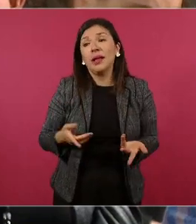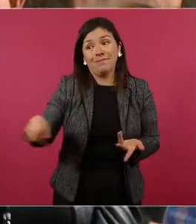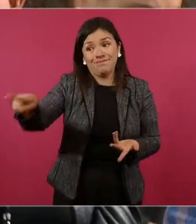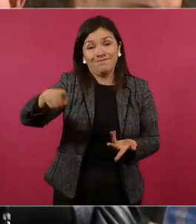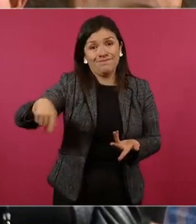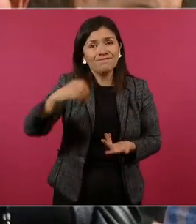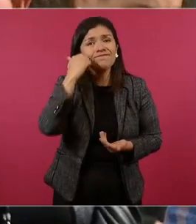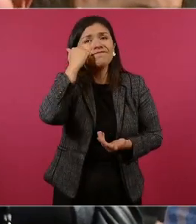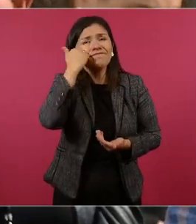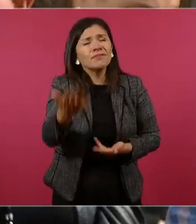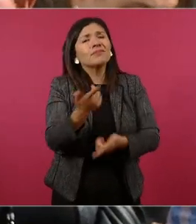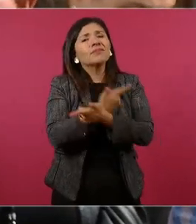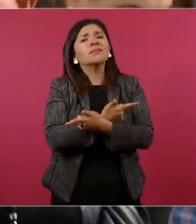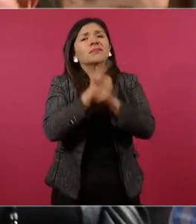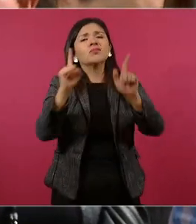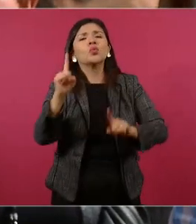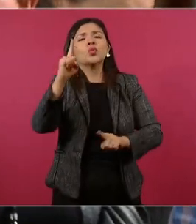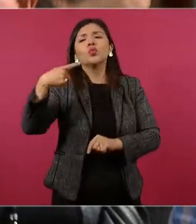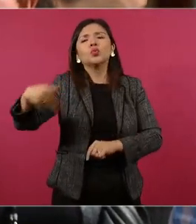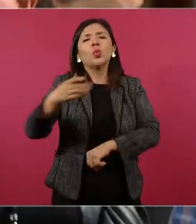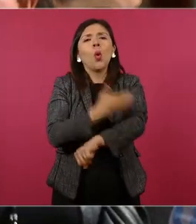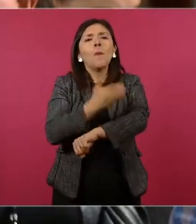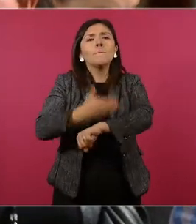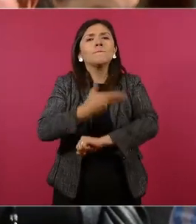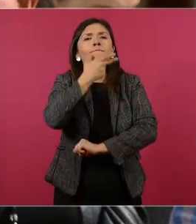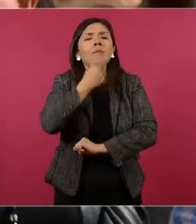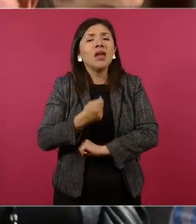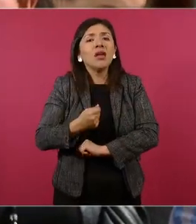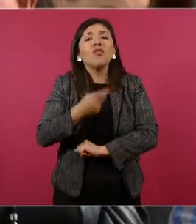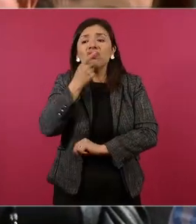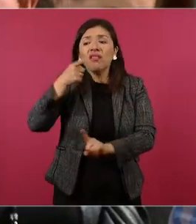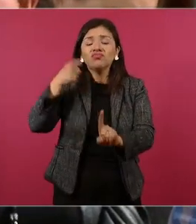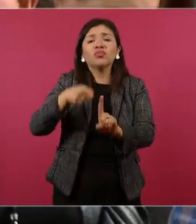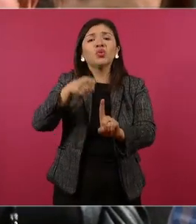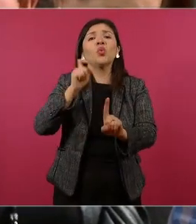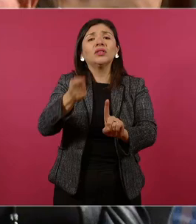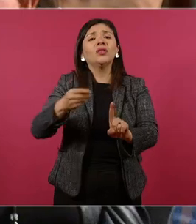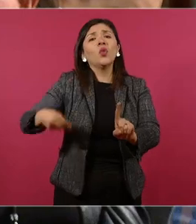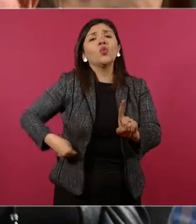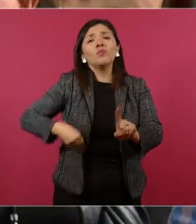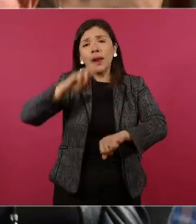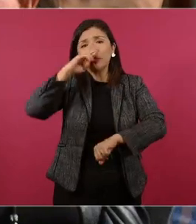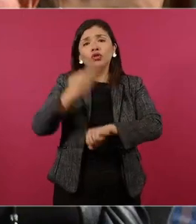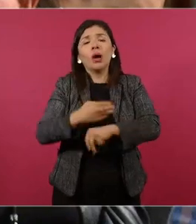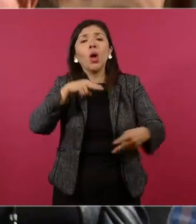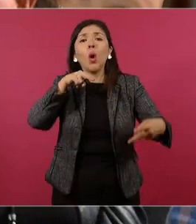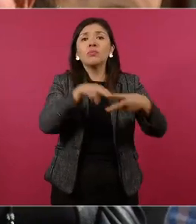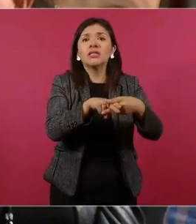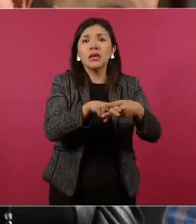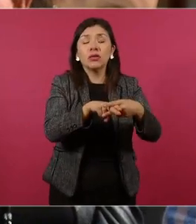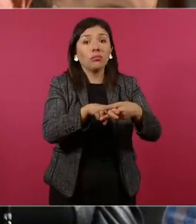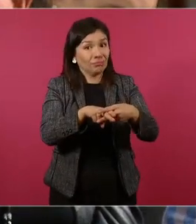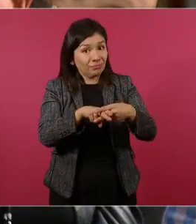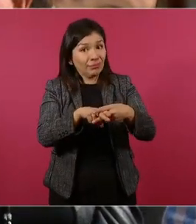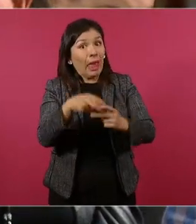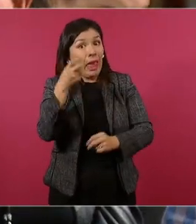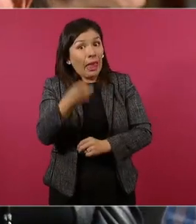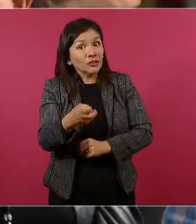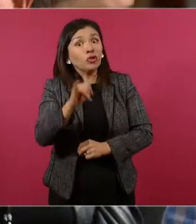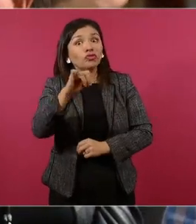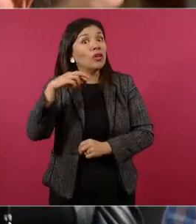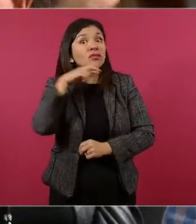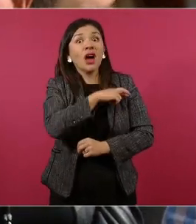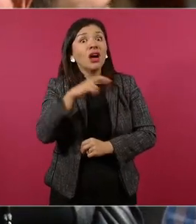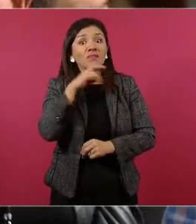ellos están peleando por la libertad de un compañero que lo están acusando de homicidio Y ahí sí la justicia fue muy